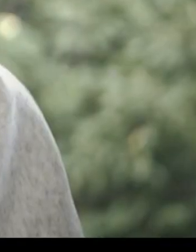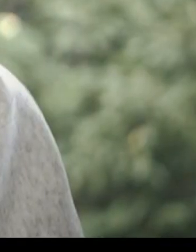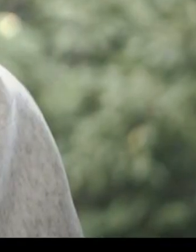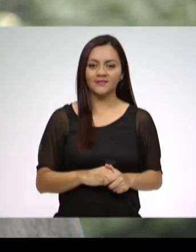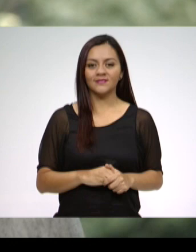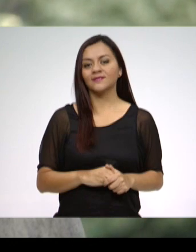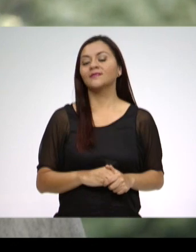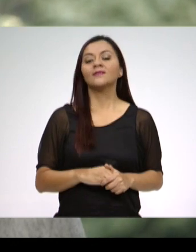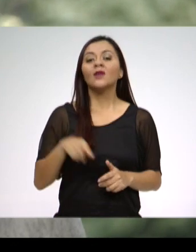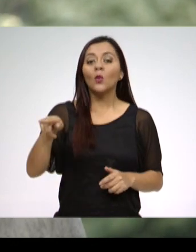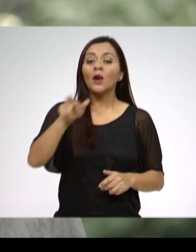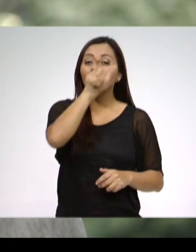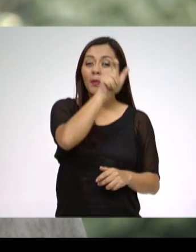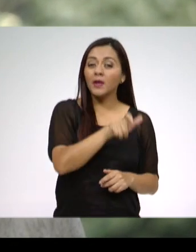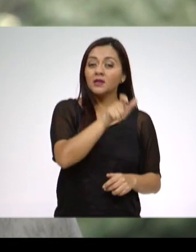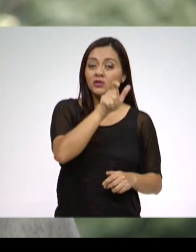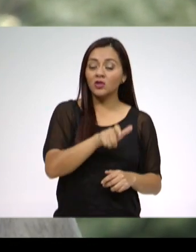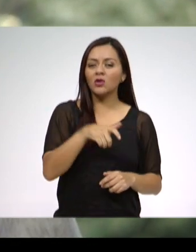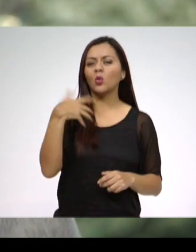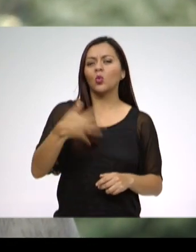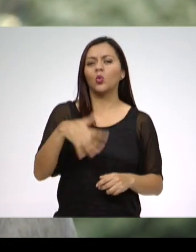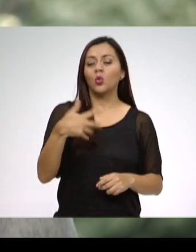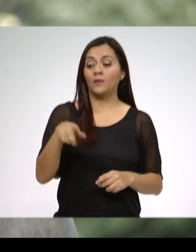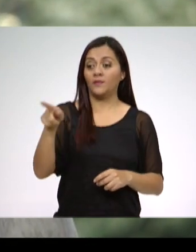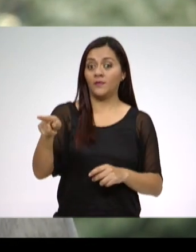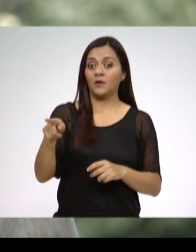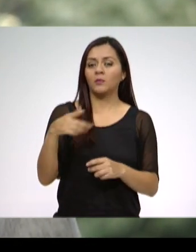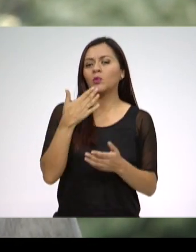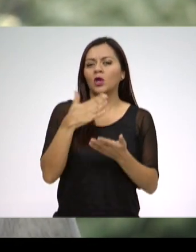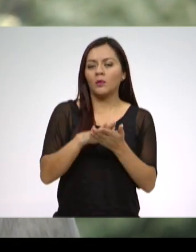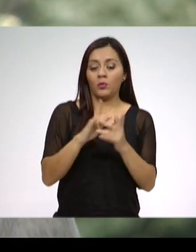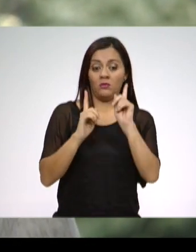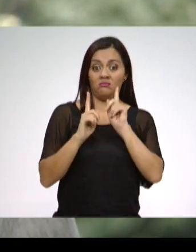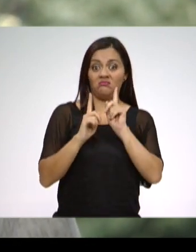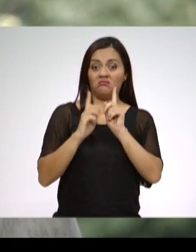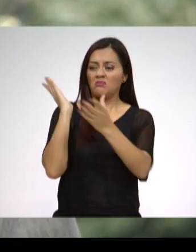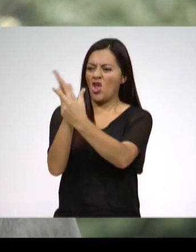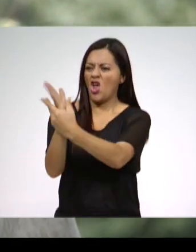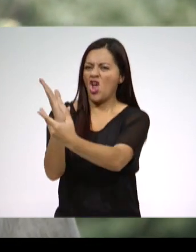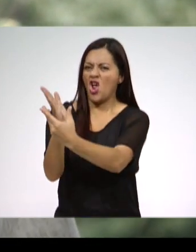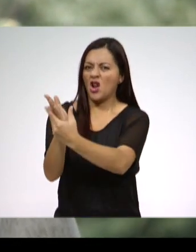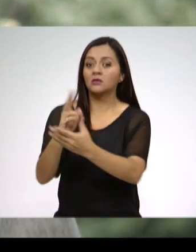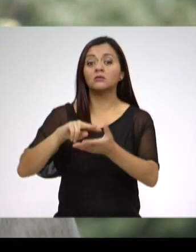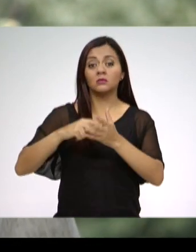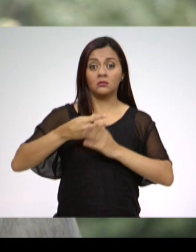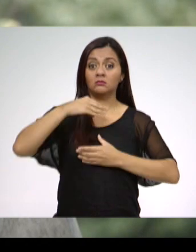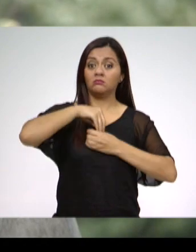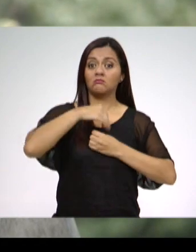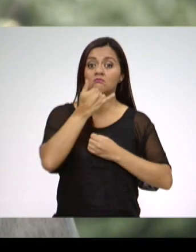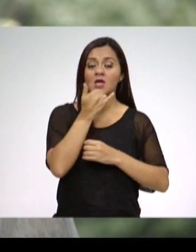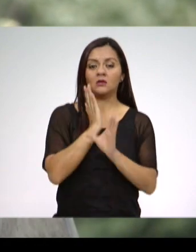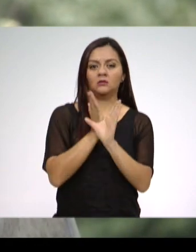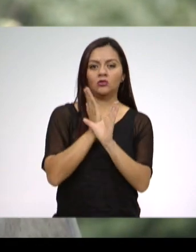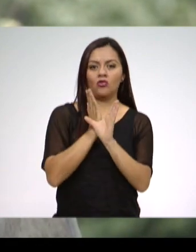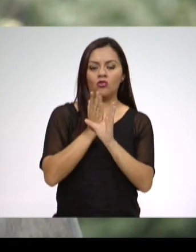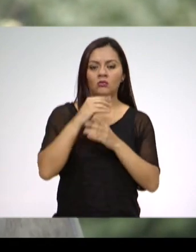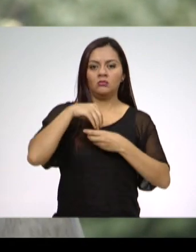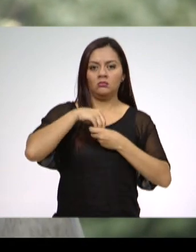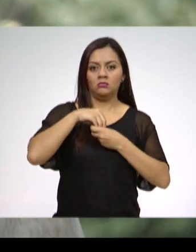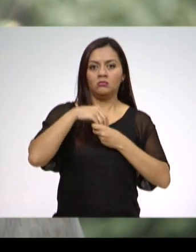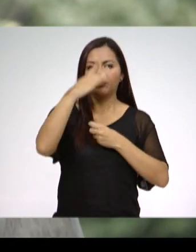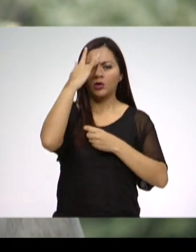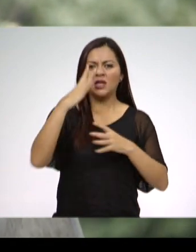El acosador es una persona insegura de sí mismo interiormente y trata de maquillar esa